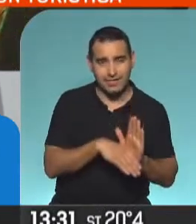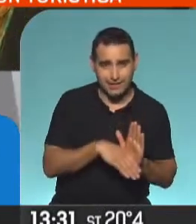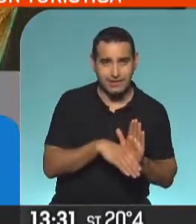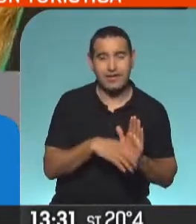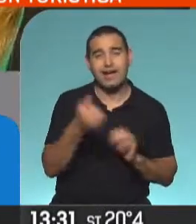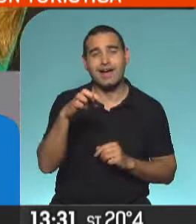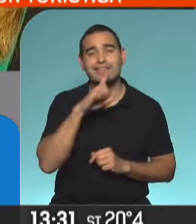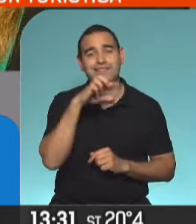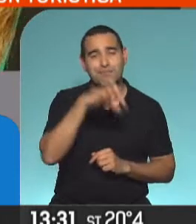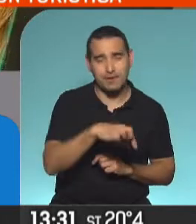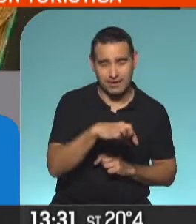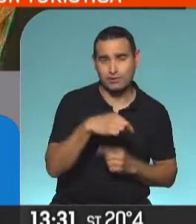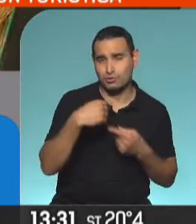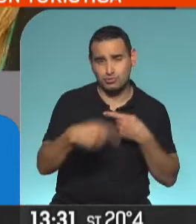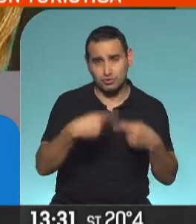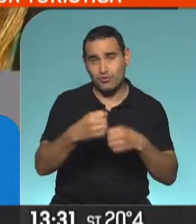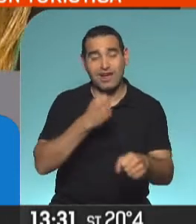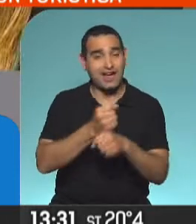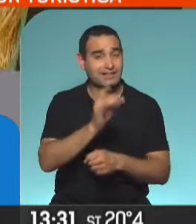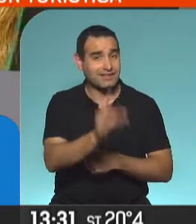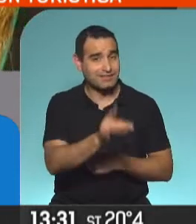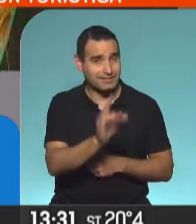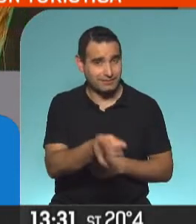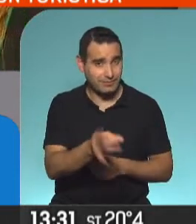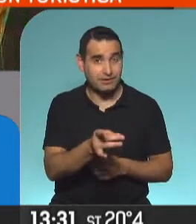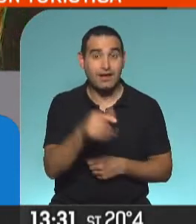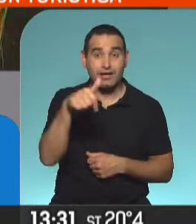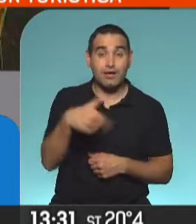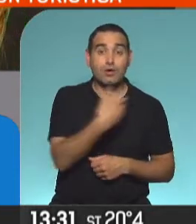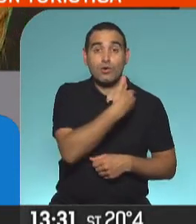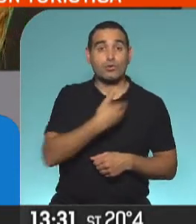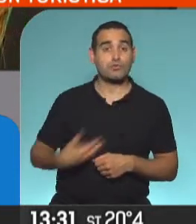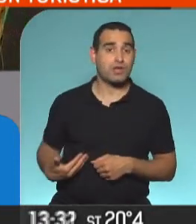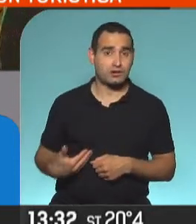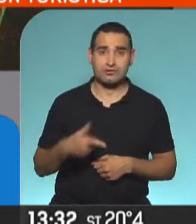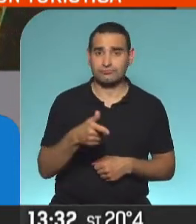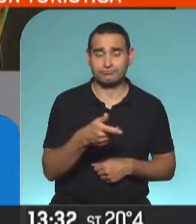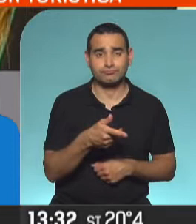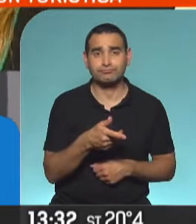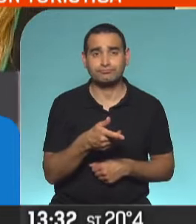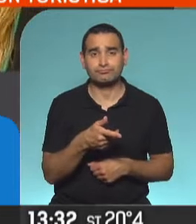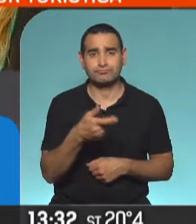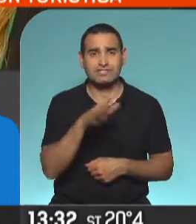ATP, que va a continuar hasta diciembre, que acá el Estado aplicó